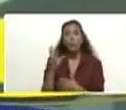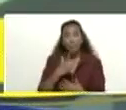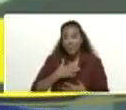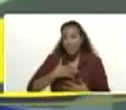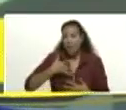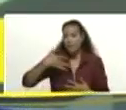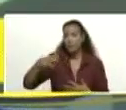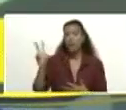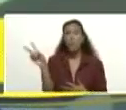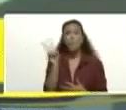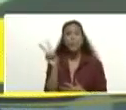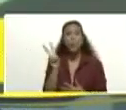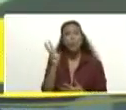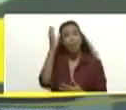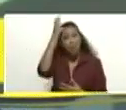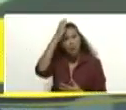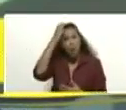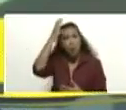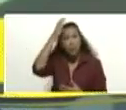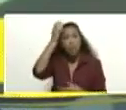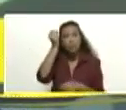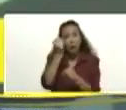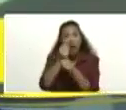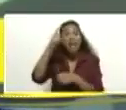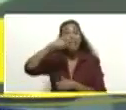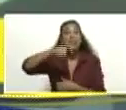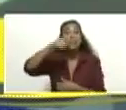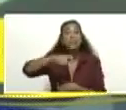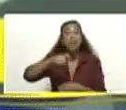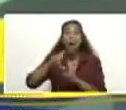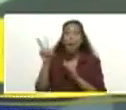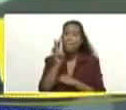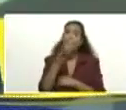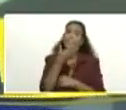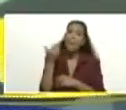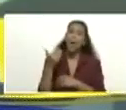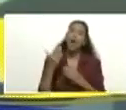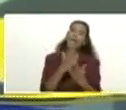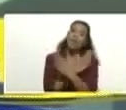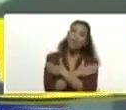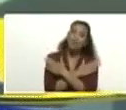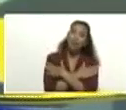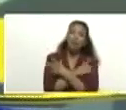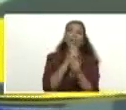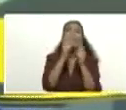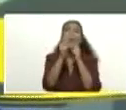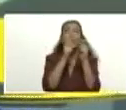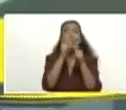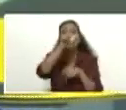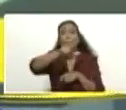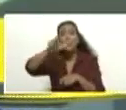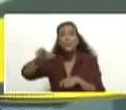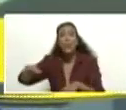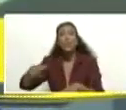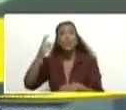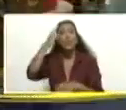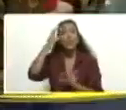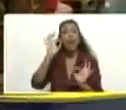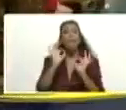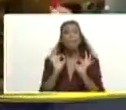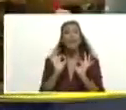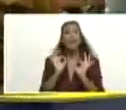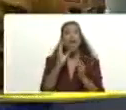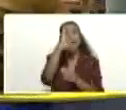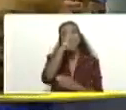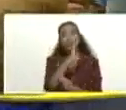espíritu nacional y de la conciencia necesaria para un país mejor. Felicidades, periodistas en su día. Que